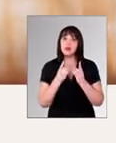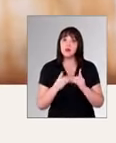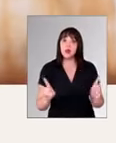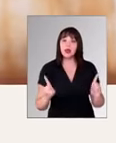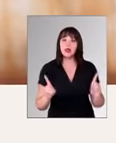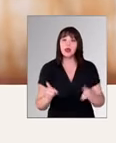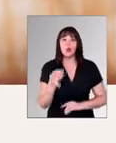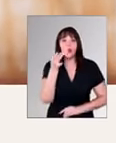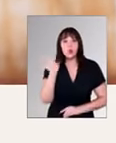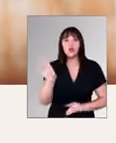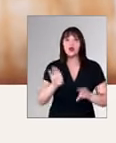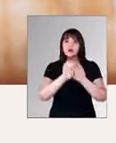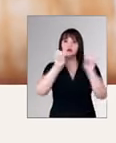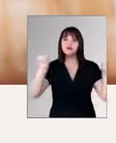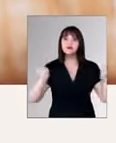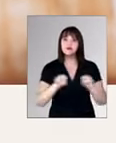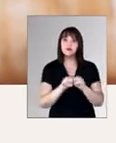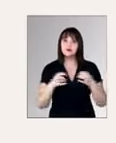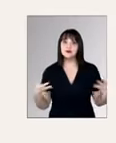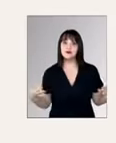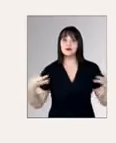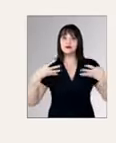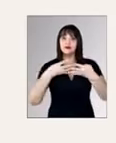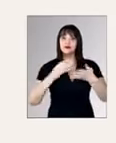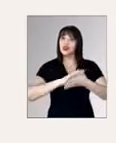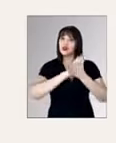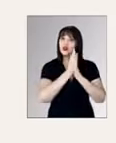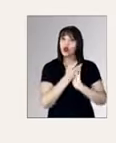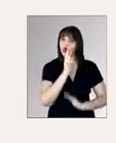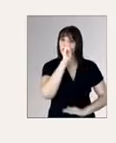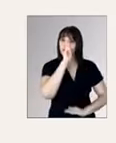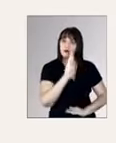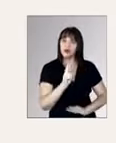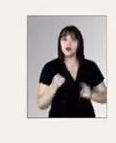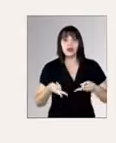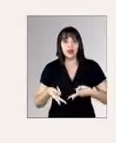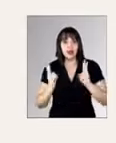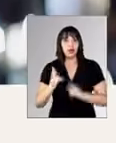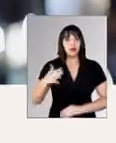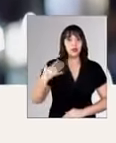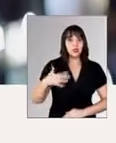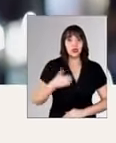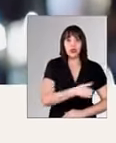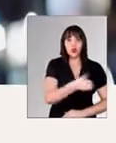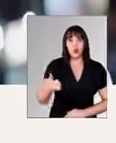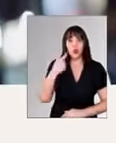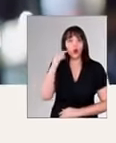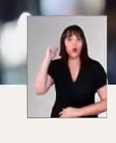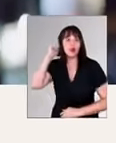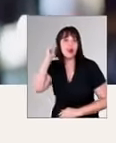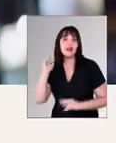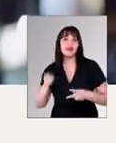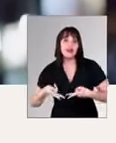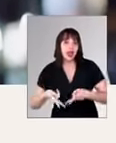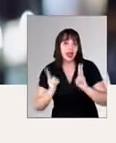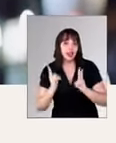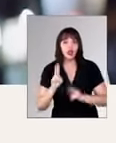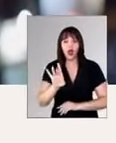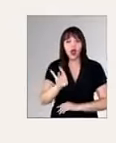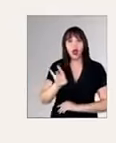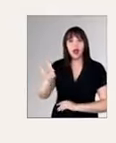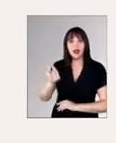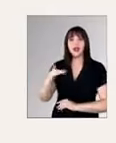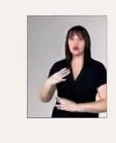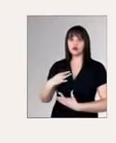La democracia es el único régimen compatible con el respeto de todos los derechos fundamentales. Todos y todas debemos tener el derecho de